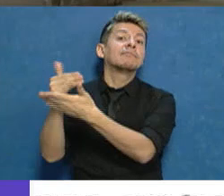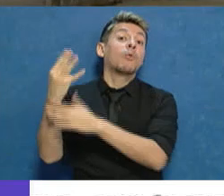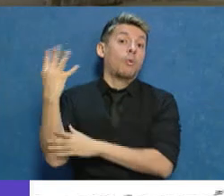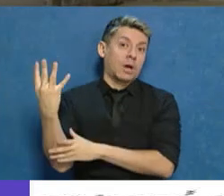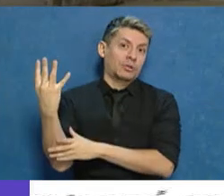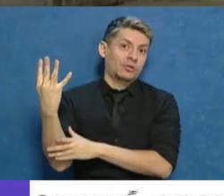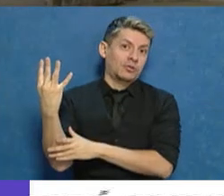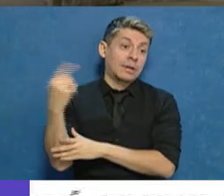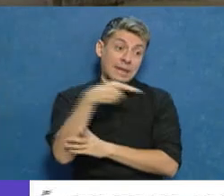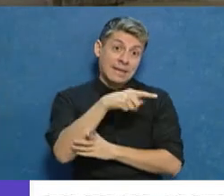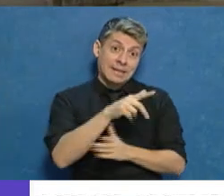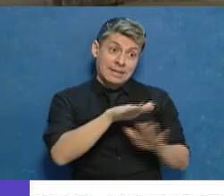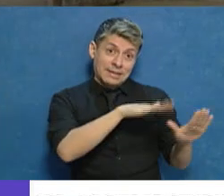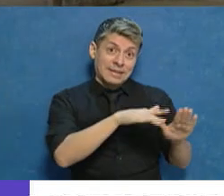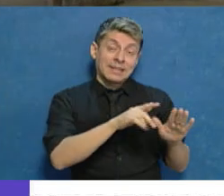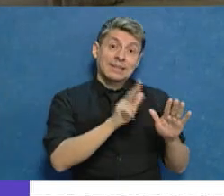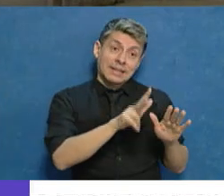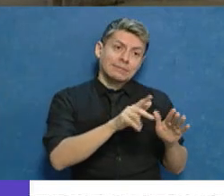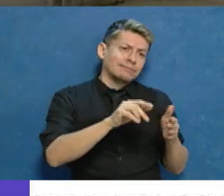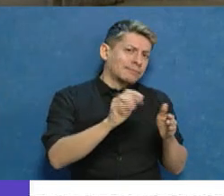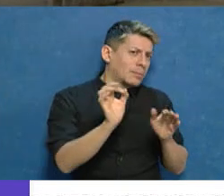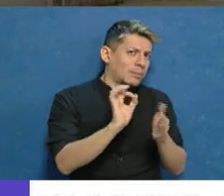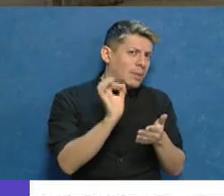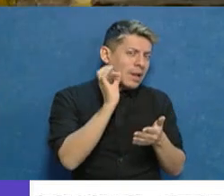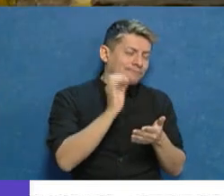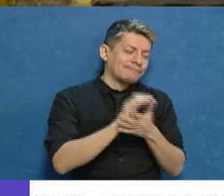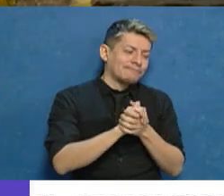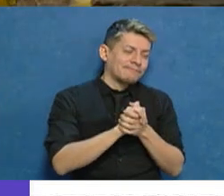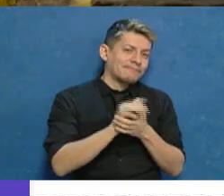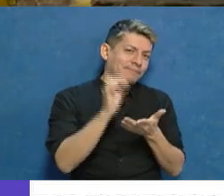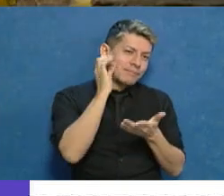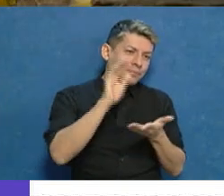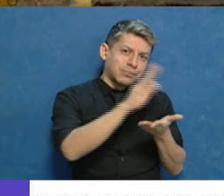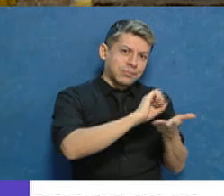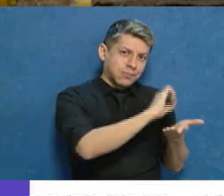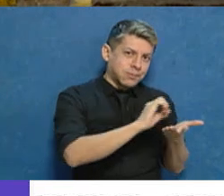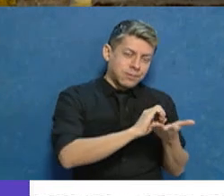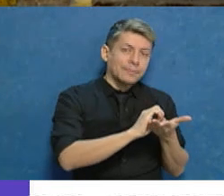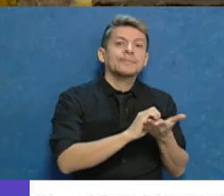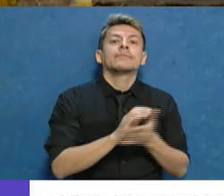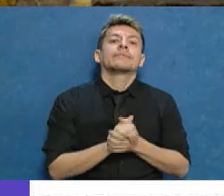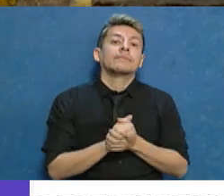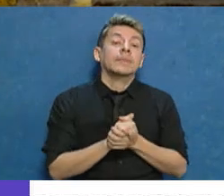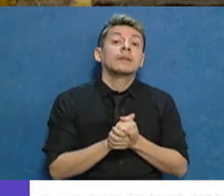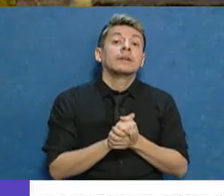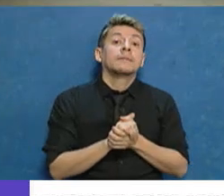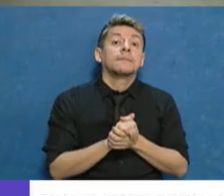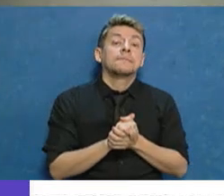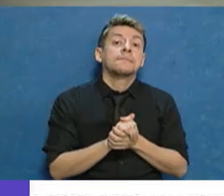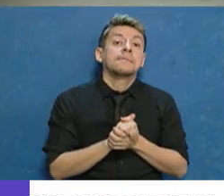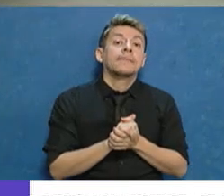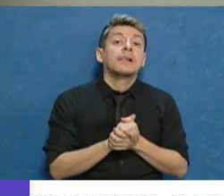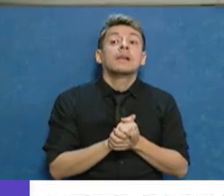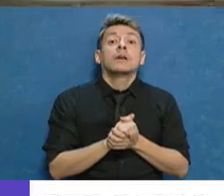y aislamos a todo el personal de la 3. De las unidades fiscales trabajan de manera